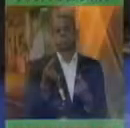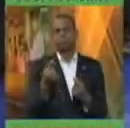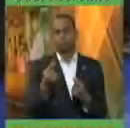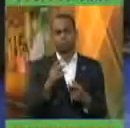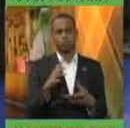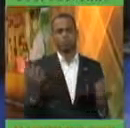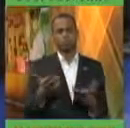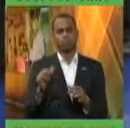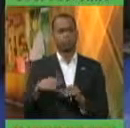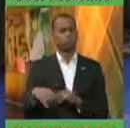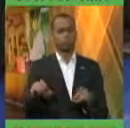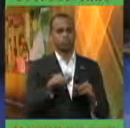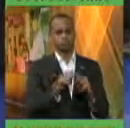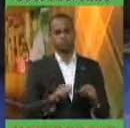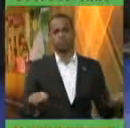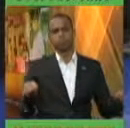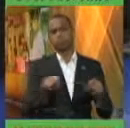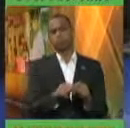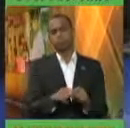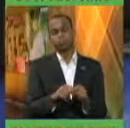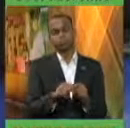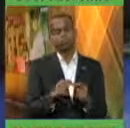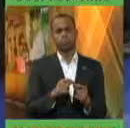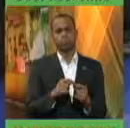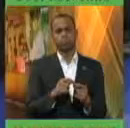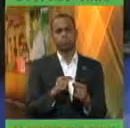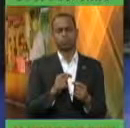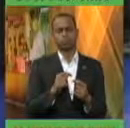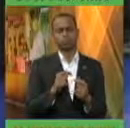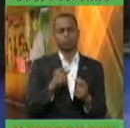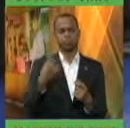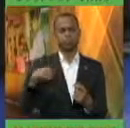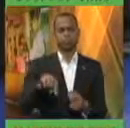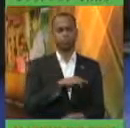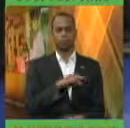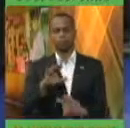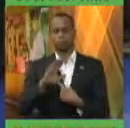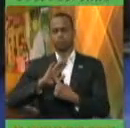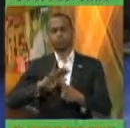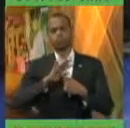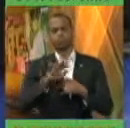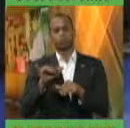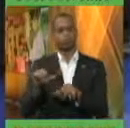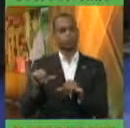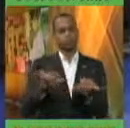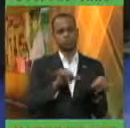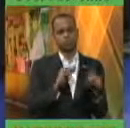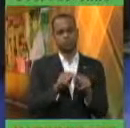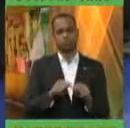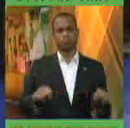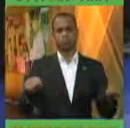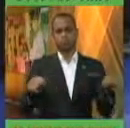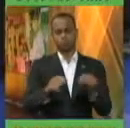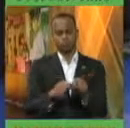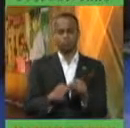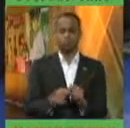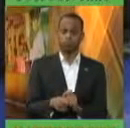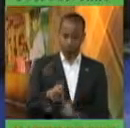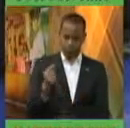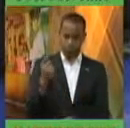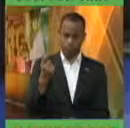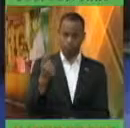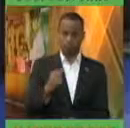principio de equidad territorial nosotros la distribuimos con equidad de territorio e